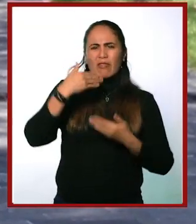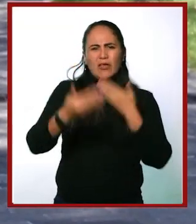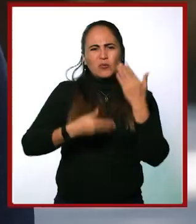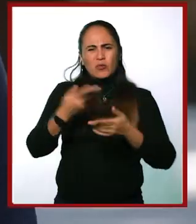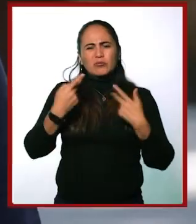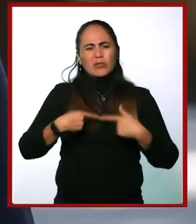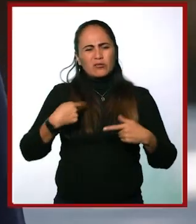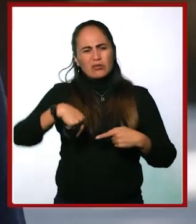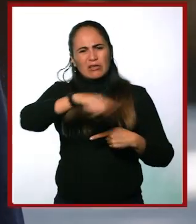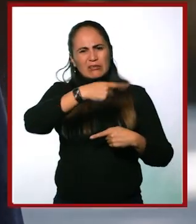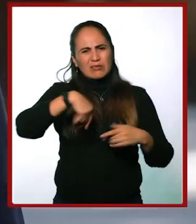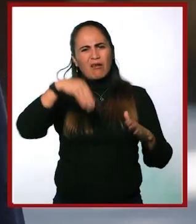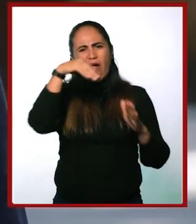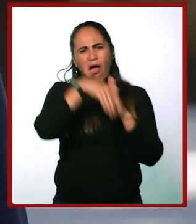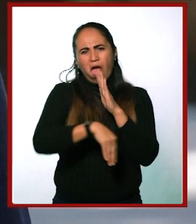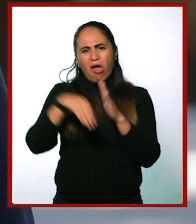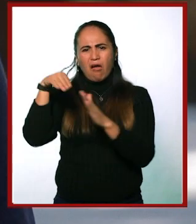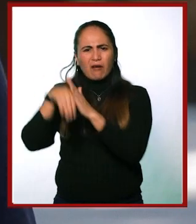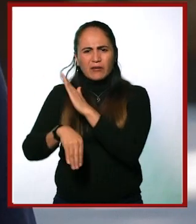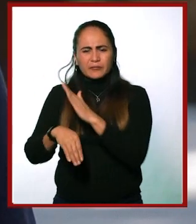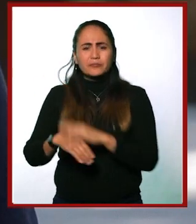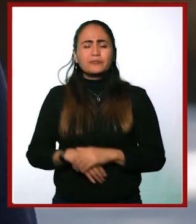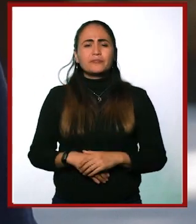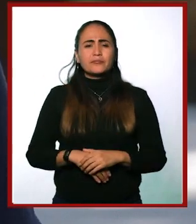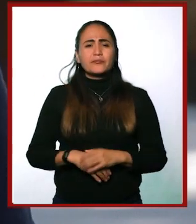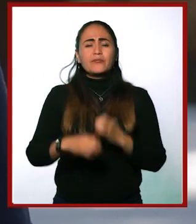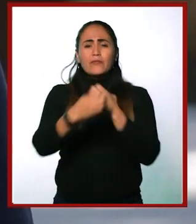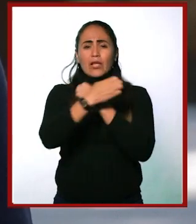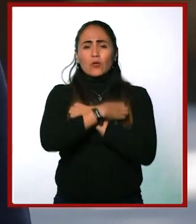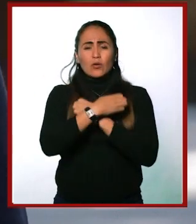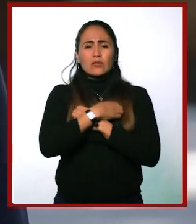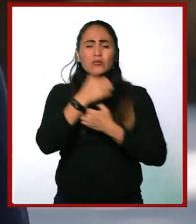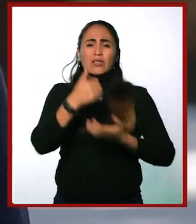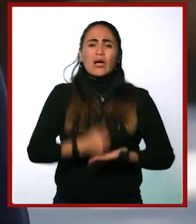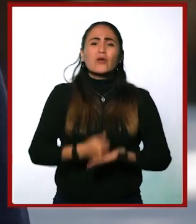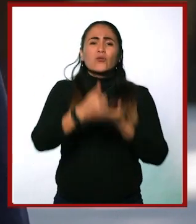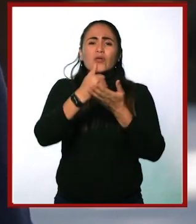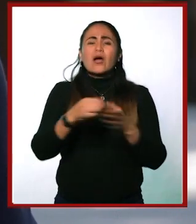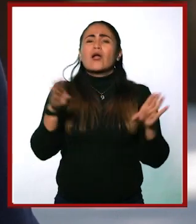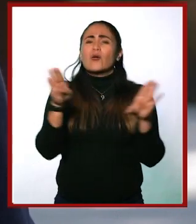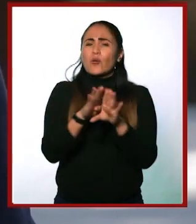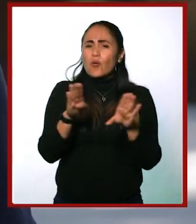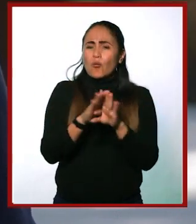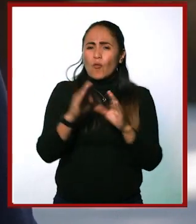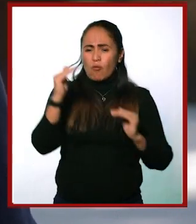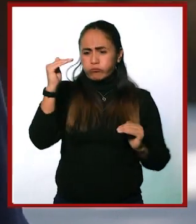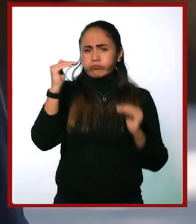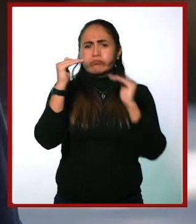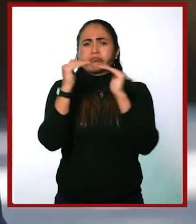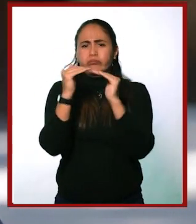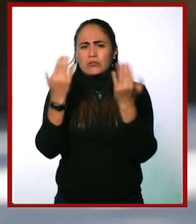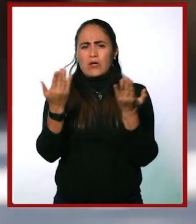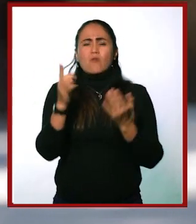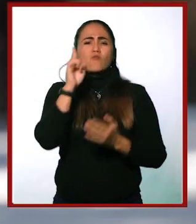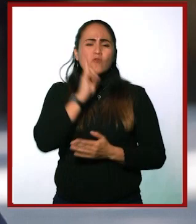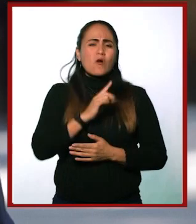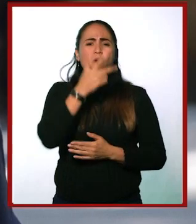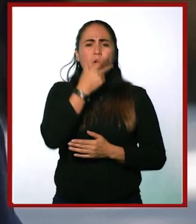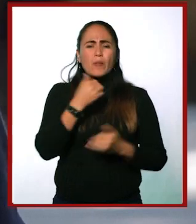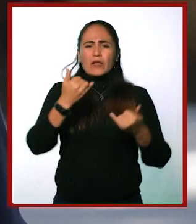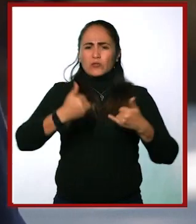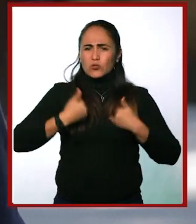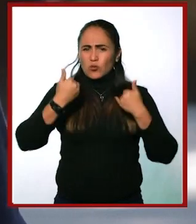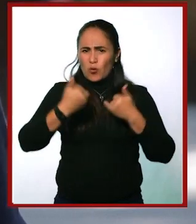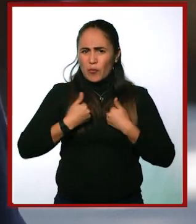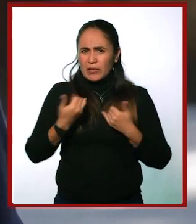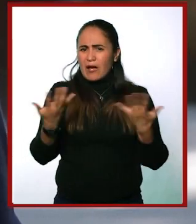país? ¿Cómo tendría que ser la educación para contribuir a disminuir estas desigualdades? ¿Cómo podemos las y los jóvenes